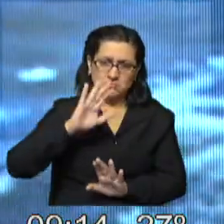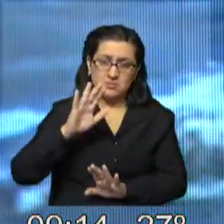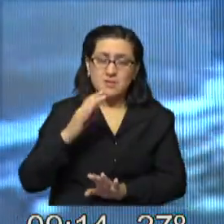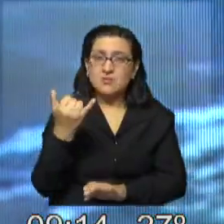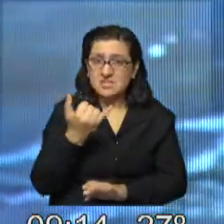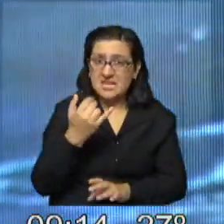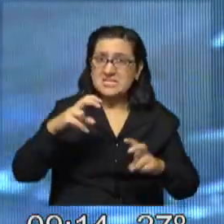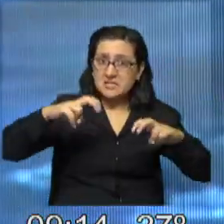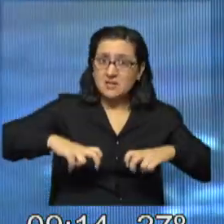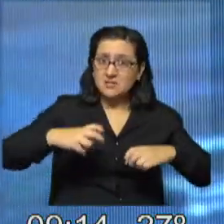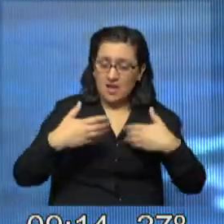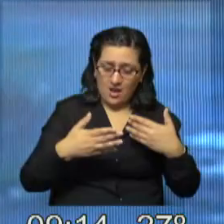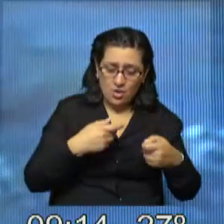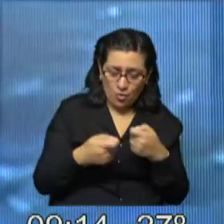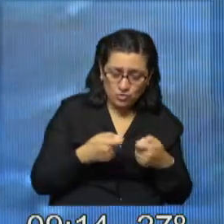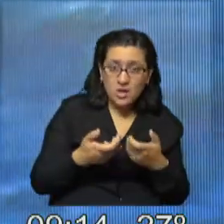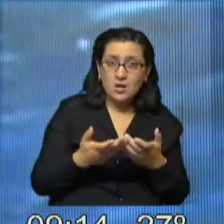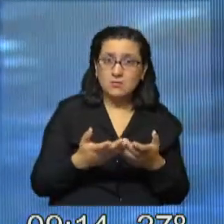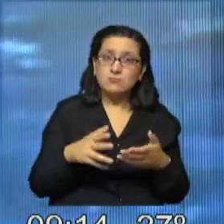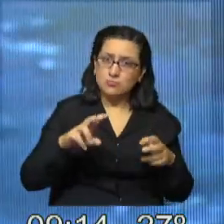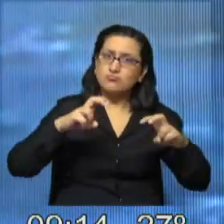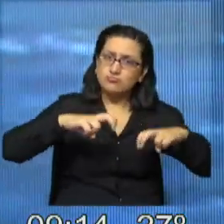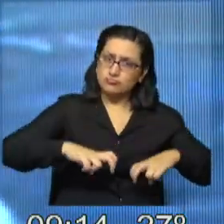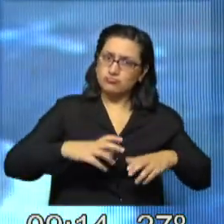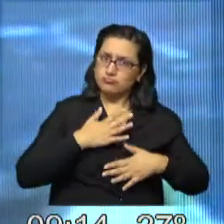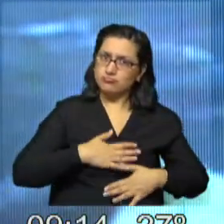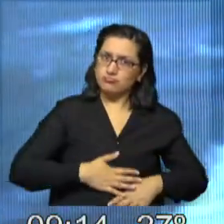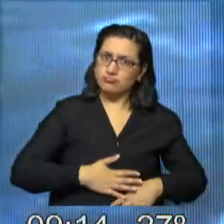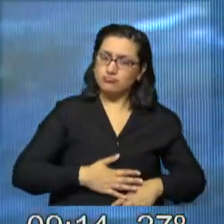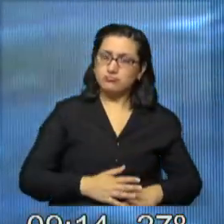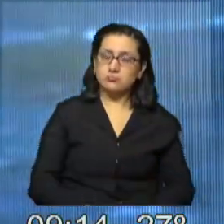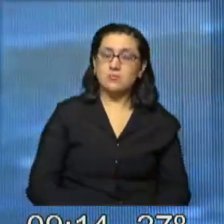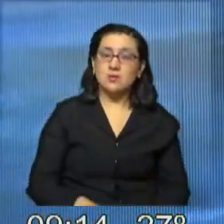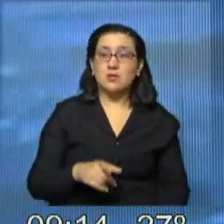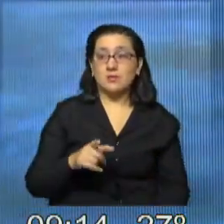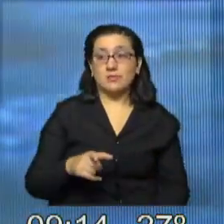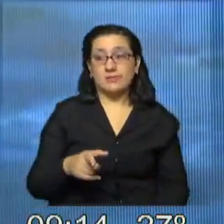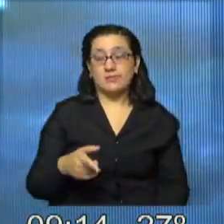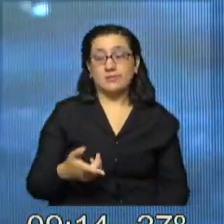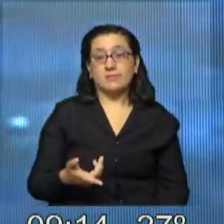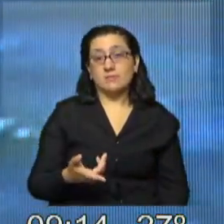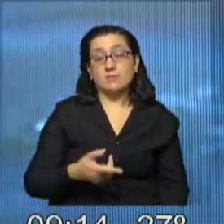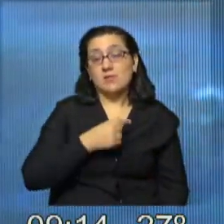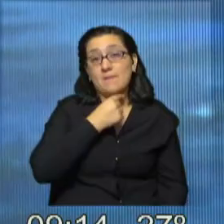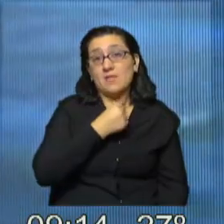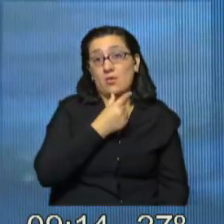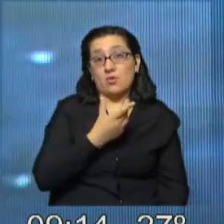sentarse a negociar, nos sentamos a negociar. Eso es totalmente secundario y es parte del show y del marketing, de la pedagogía del